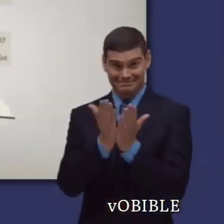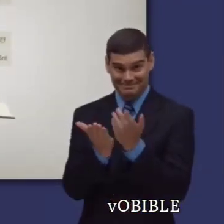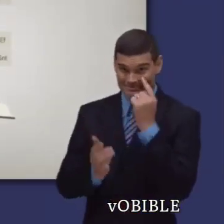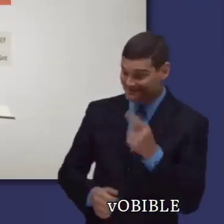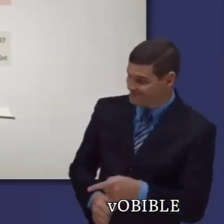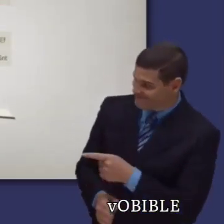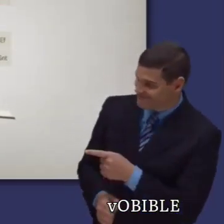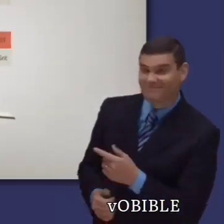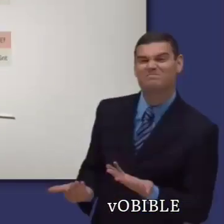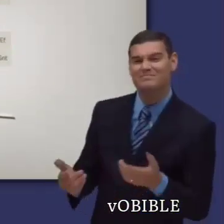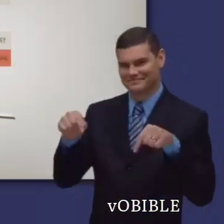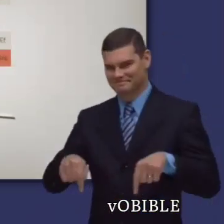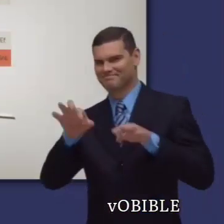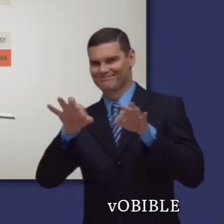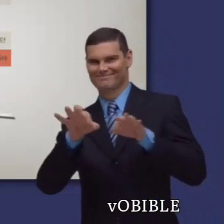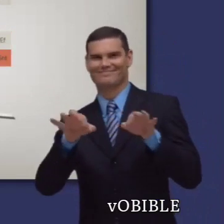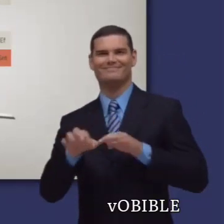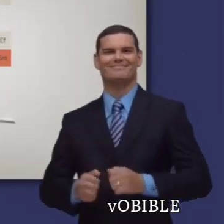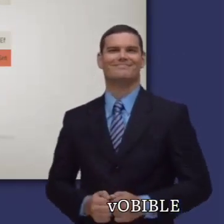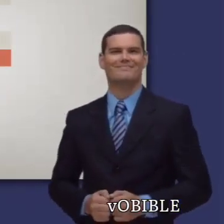Información sobre la Carta de Santiago.